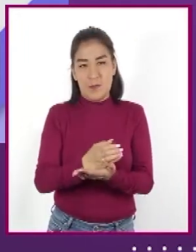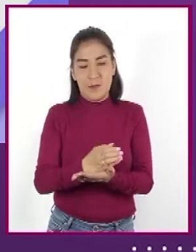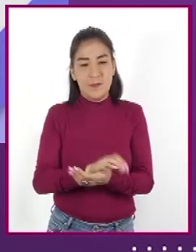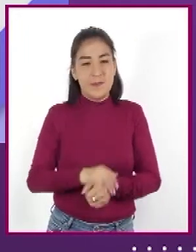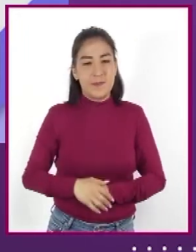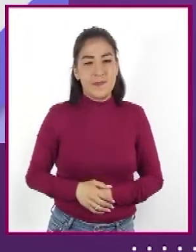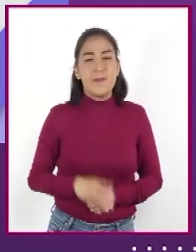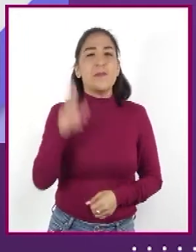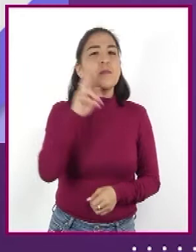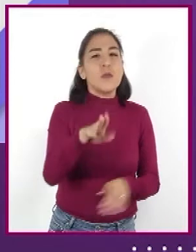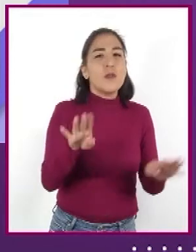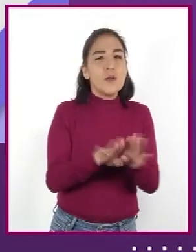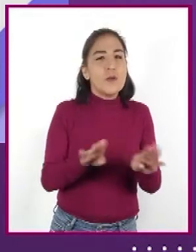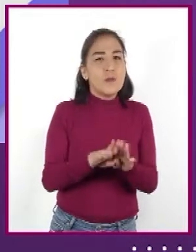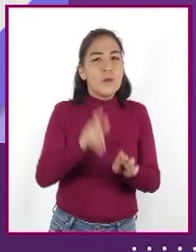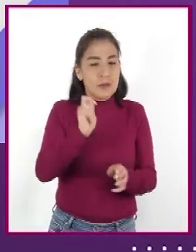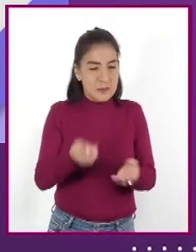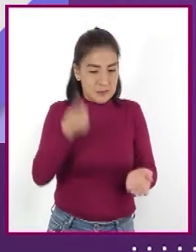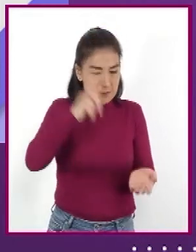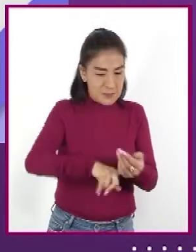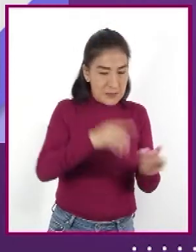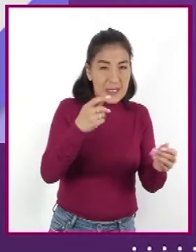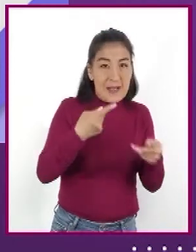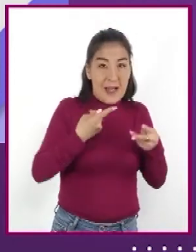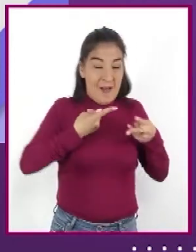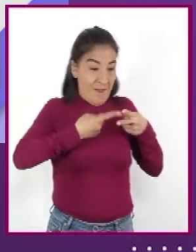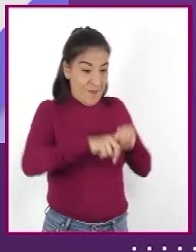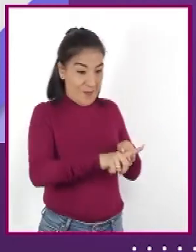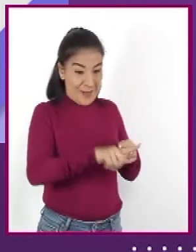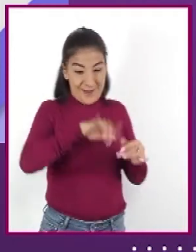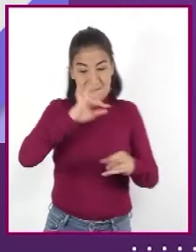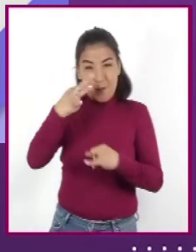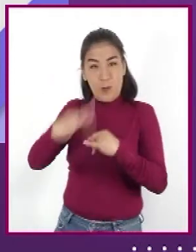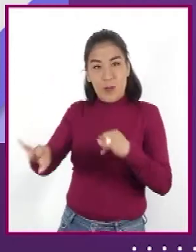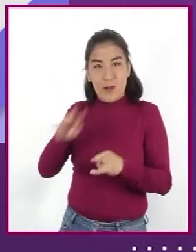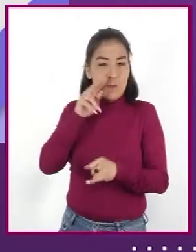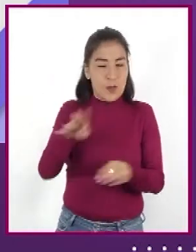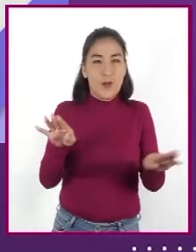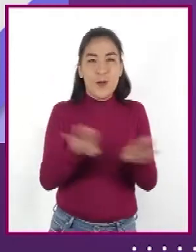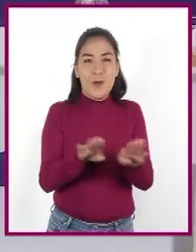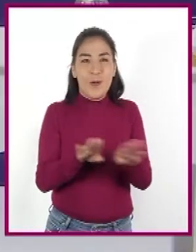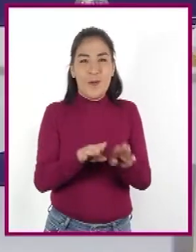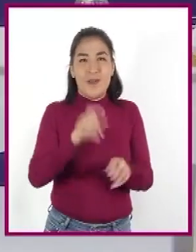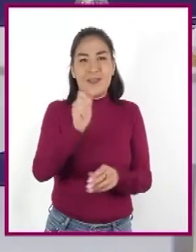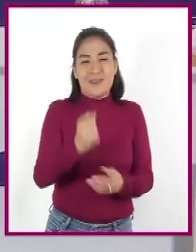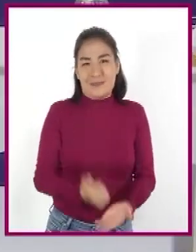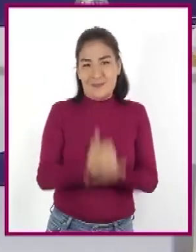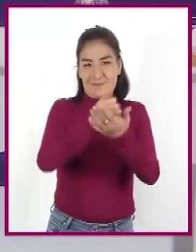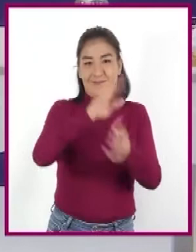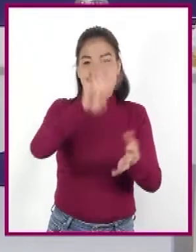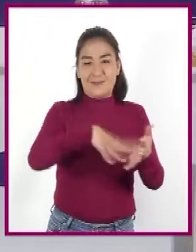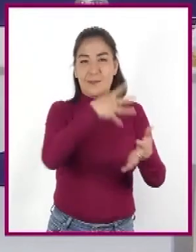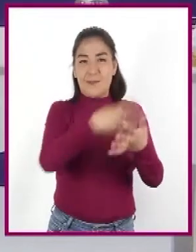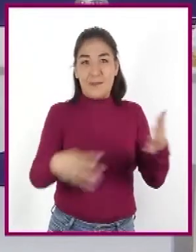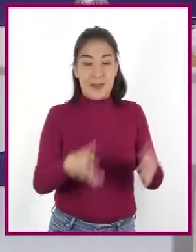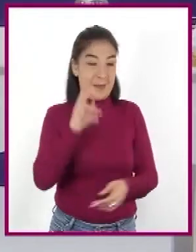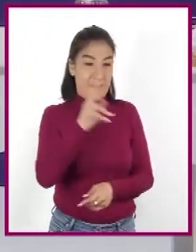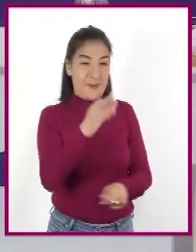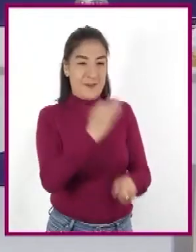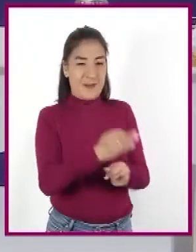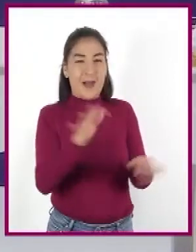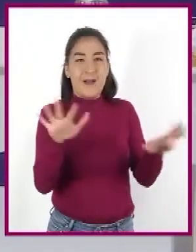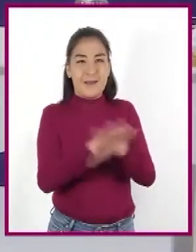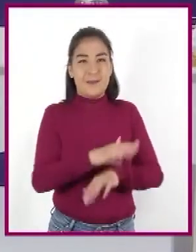Identifiquen los elementos de las sustancias iniciales y finales con ayuda de la tabla periódica. Observen ese precipitado, aquí